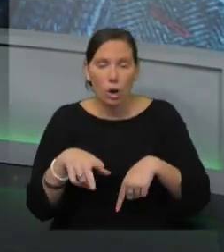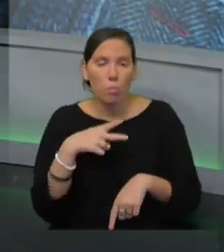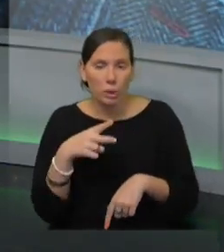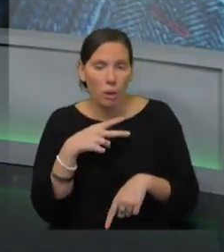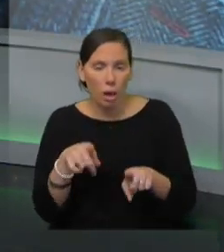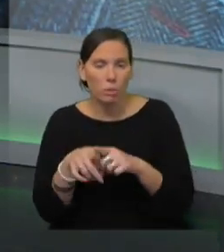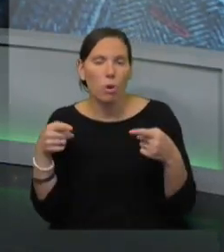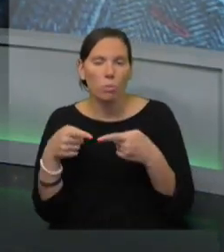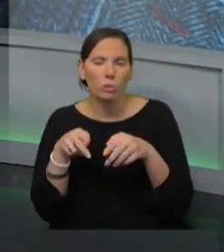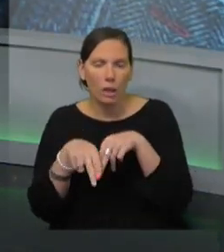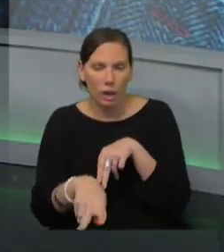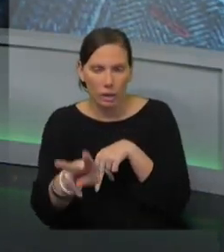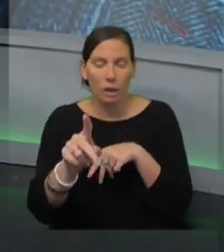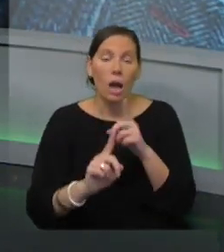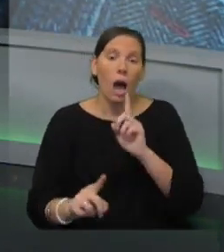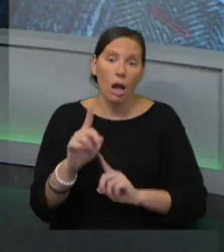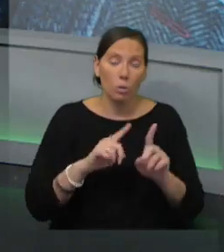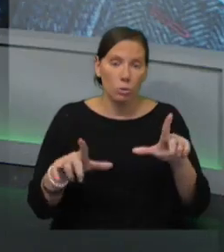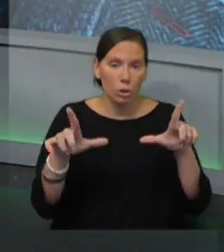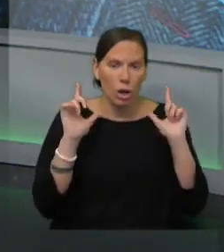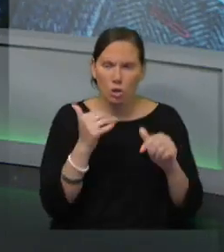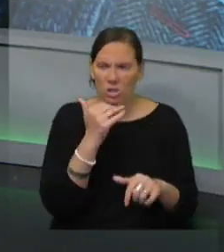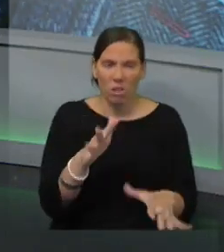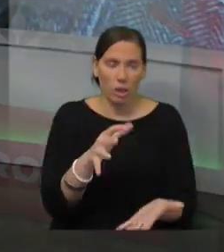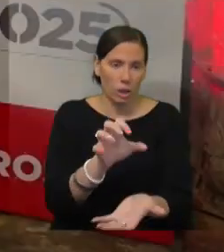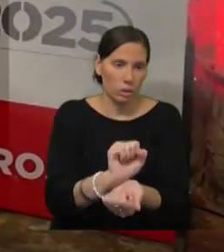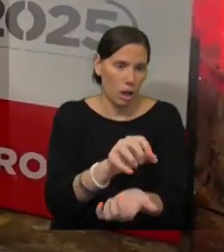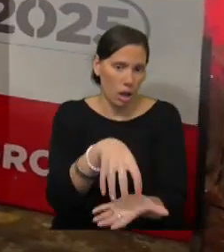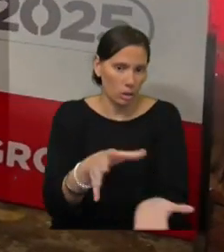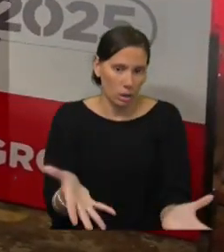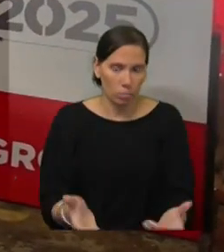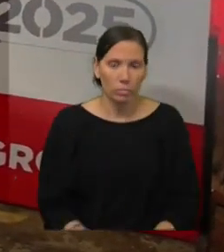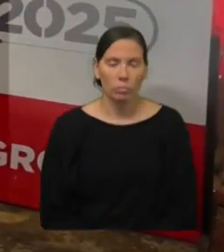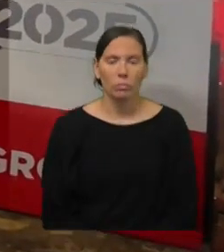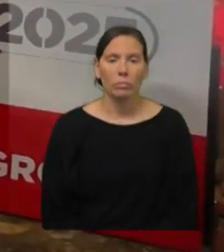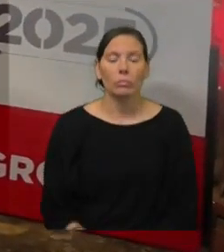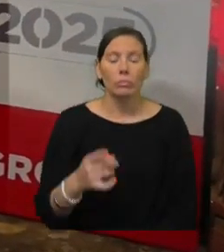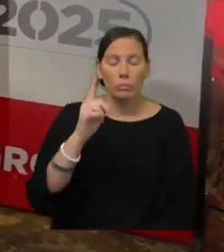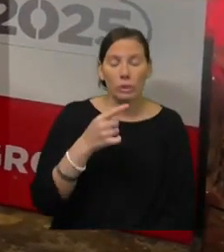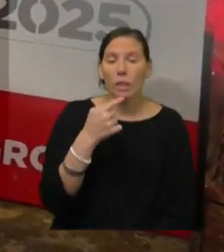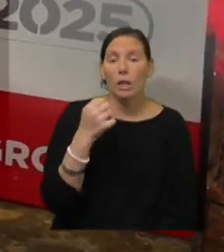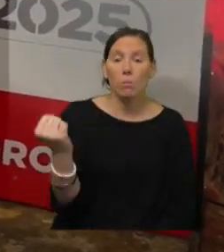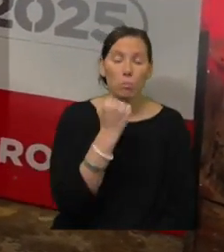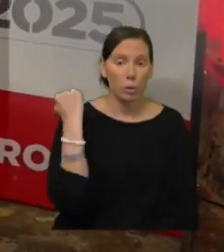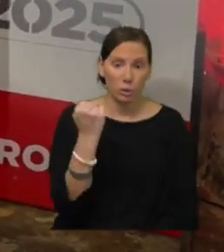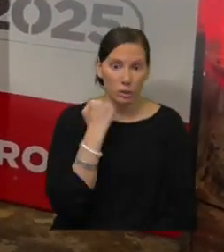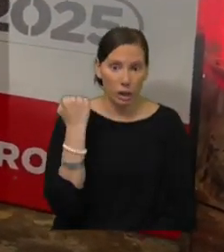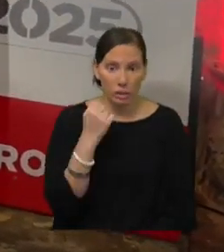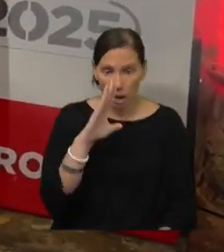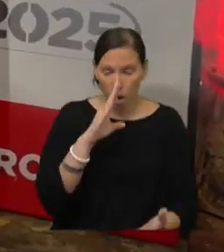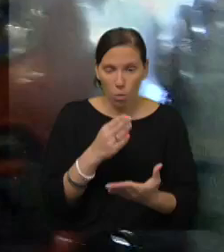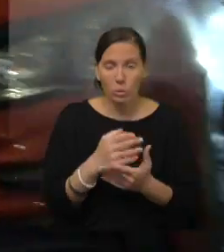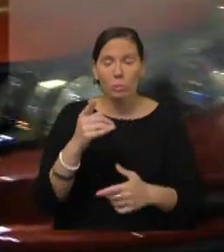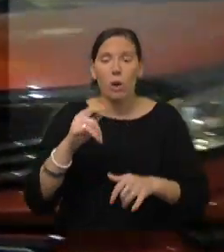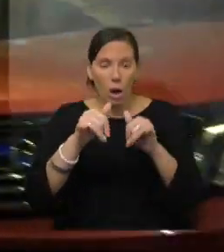y apunta a que hay muchos candidatos que no tienen claro Qué es una cárcel Ojeda destaca la importancia del tramo final de la